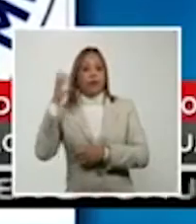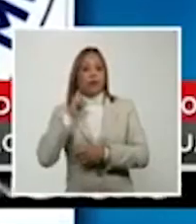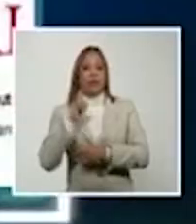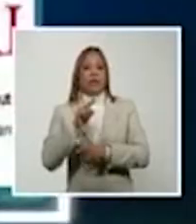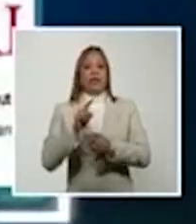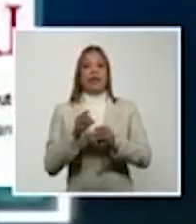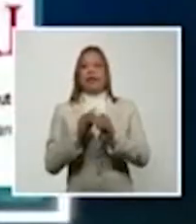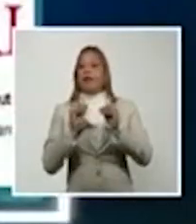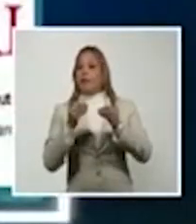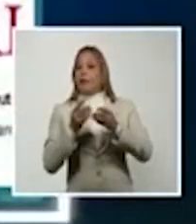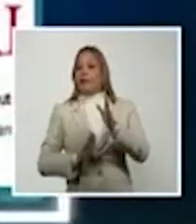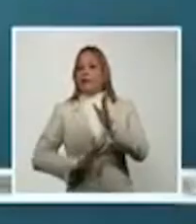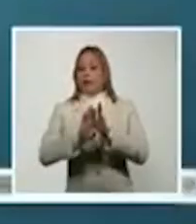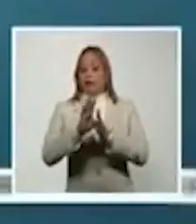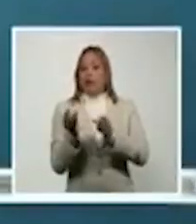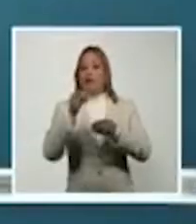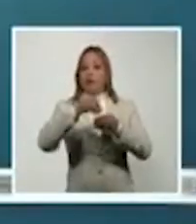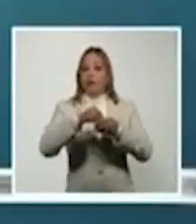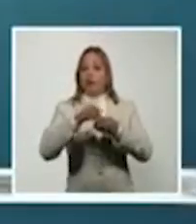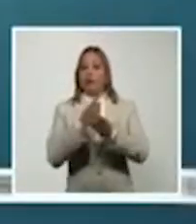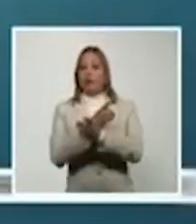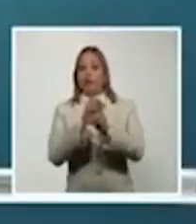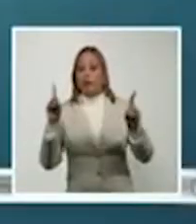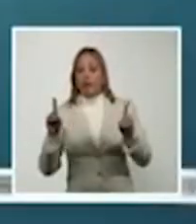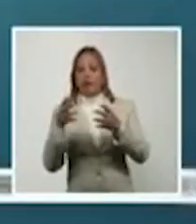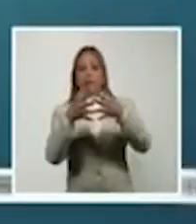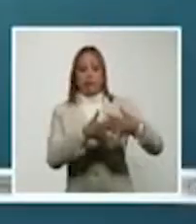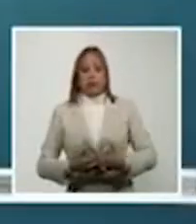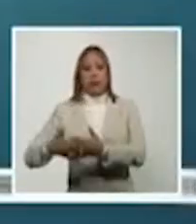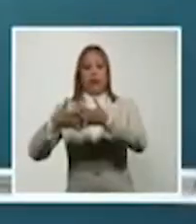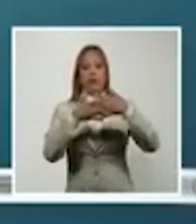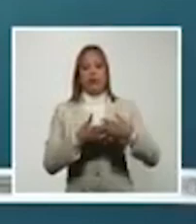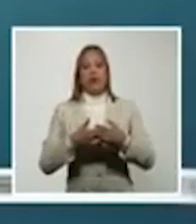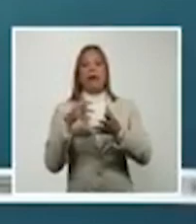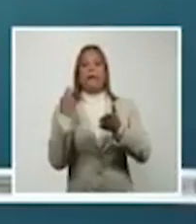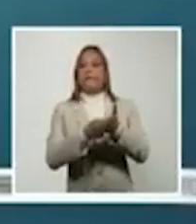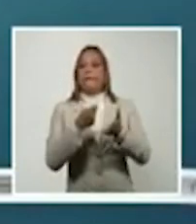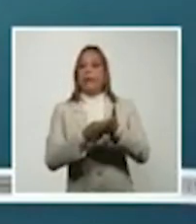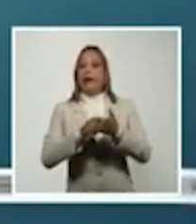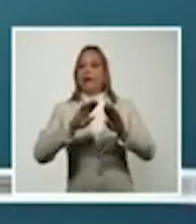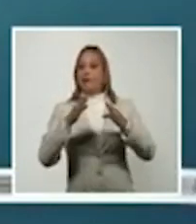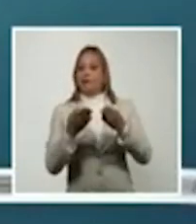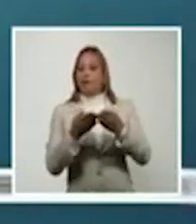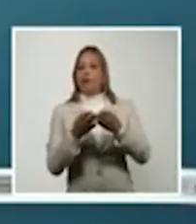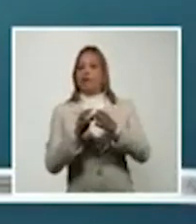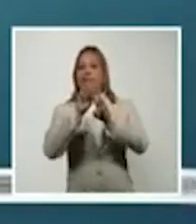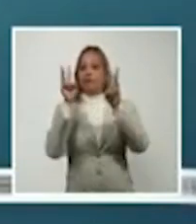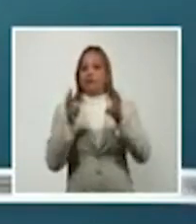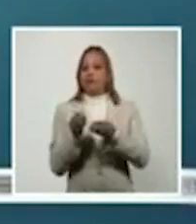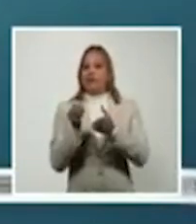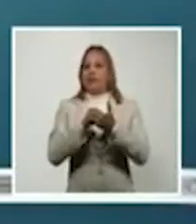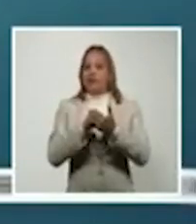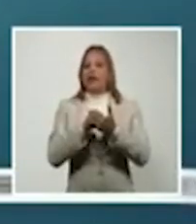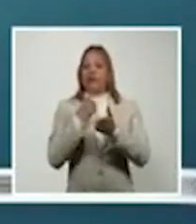este año por la agencia NET, la mitad sirven para pagar a medios y periodistas. El gobierno de Trump impulsó